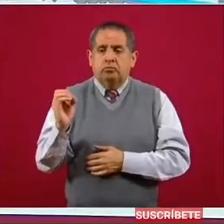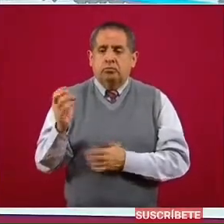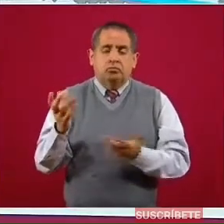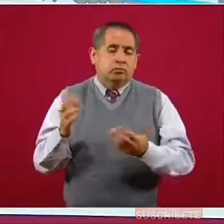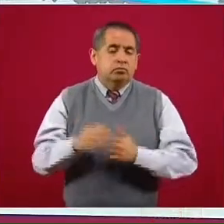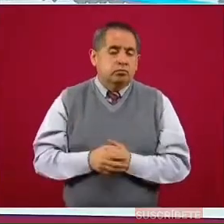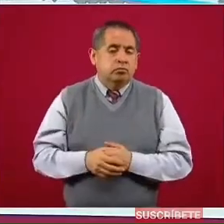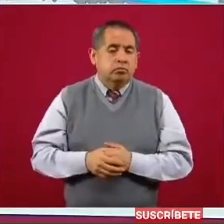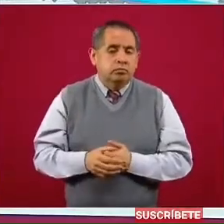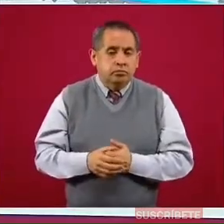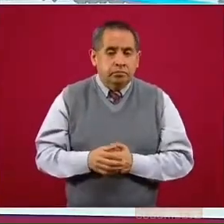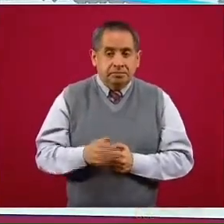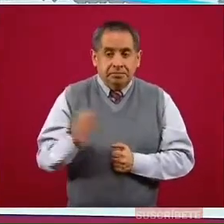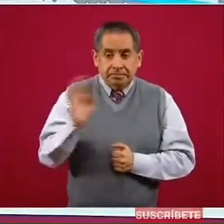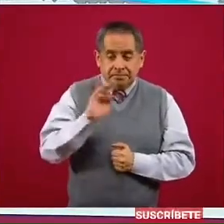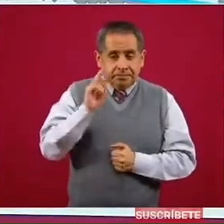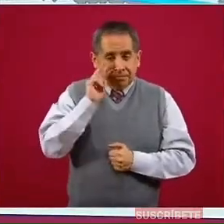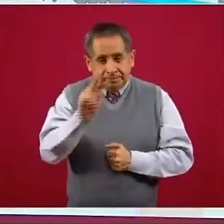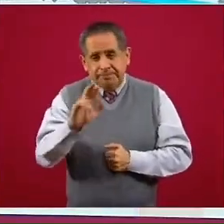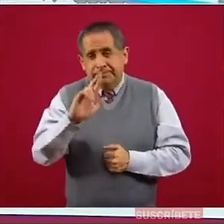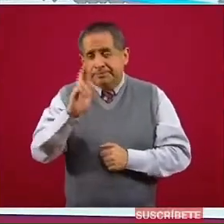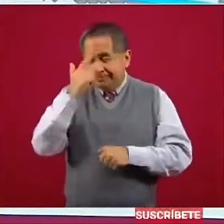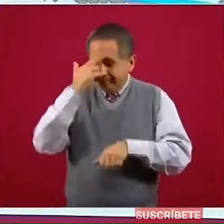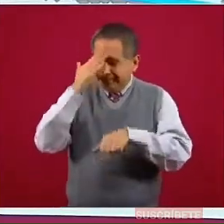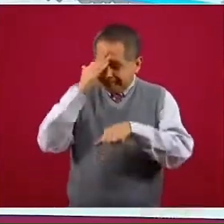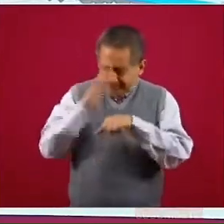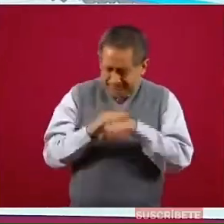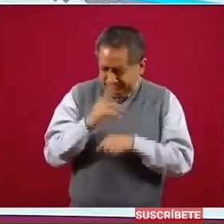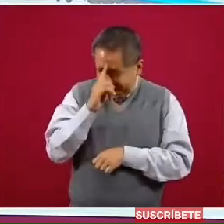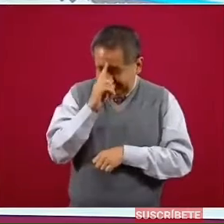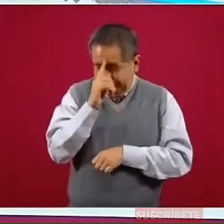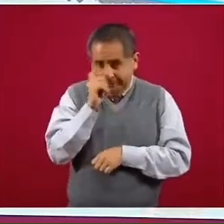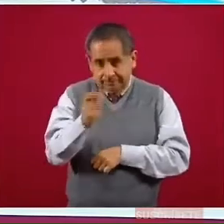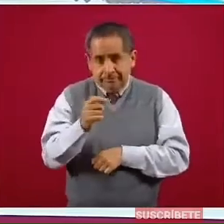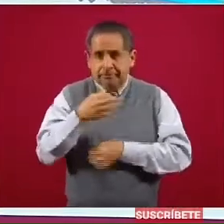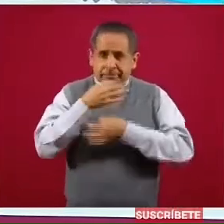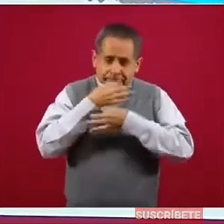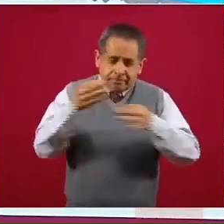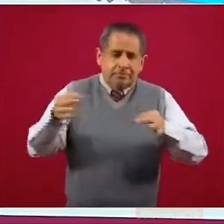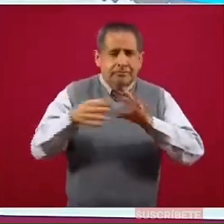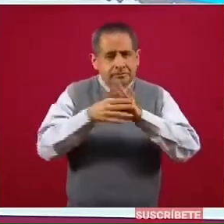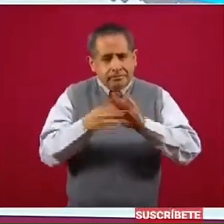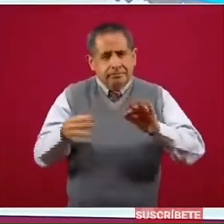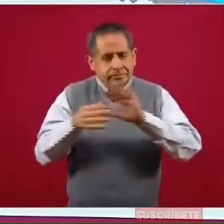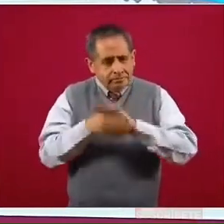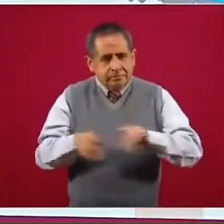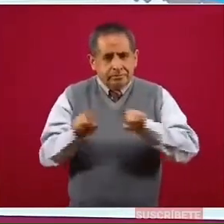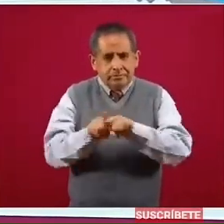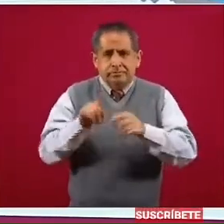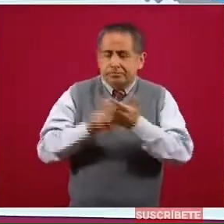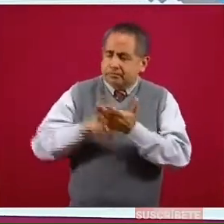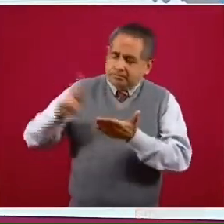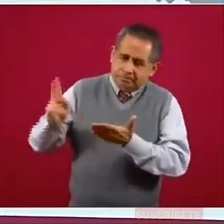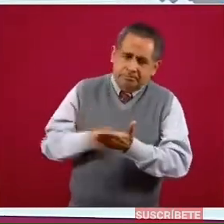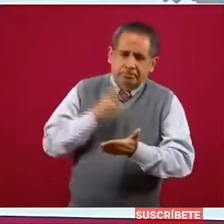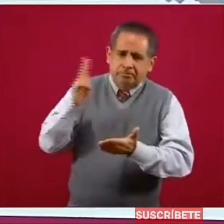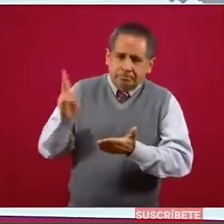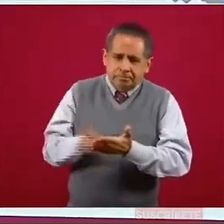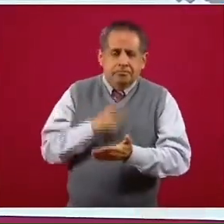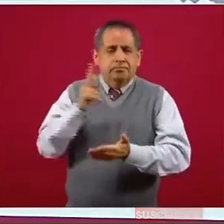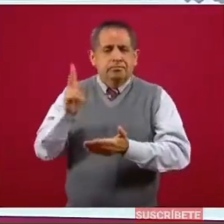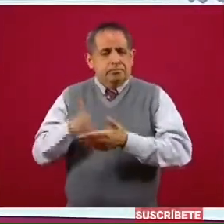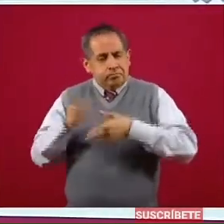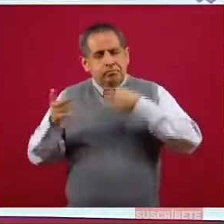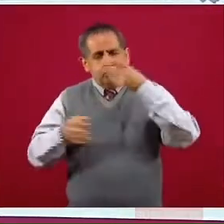Quisiera que cada vez que escuchan esto, recuerden lo consistente que ha sido el mensaje, cómo estas ideas las hemos repetido